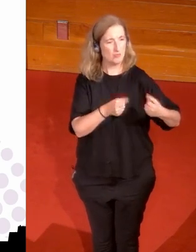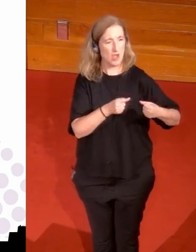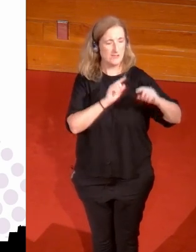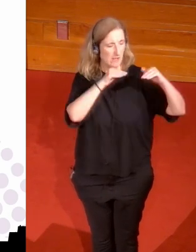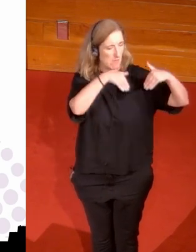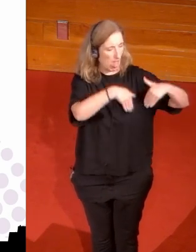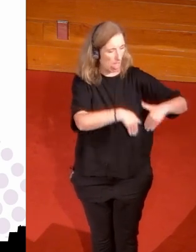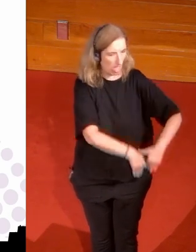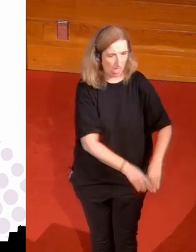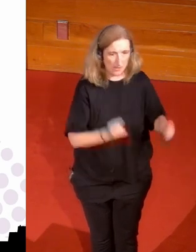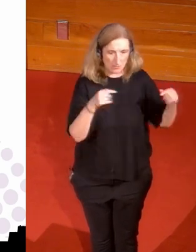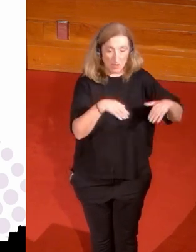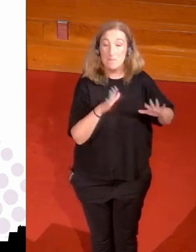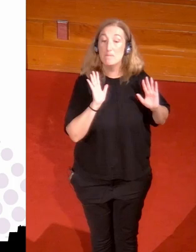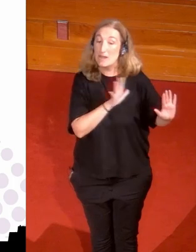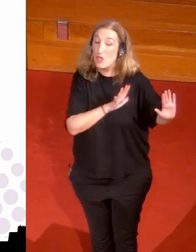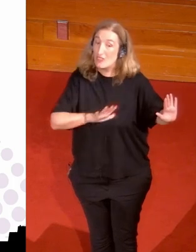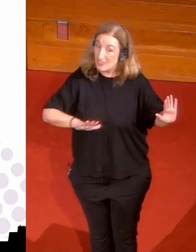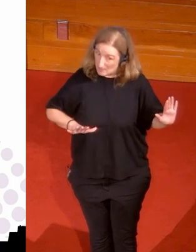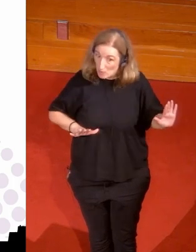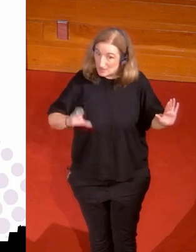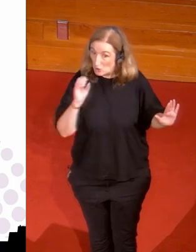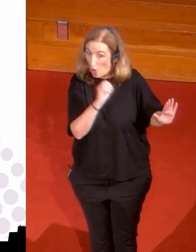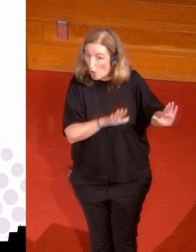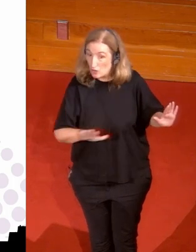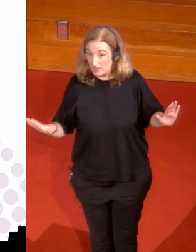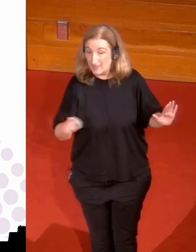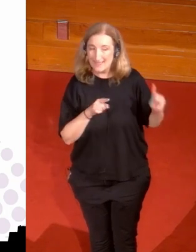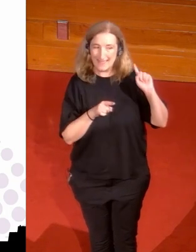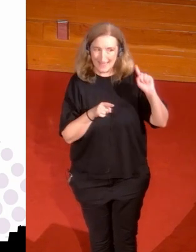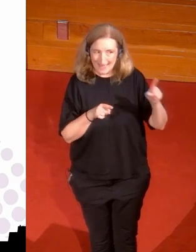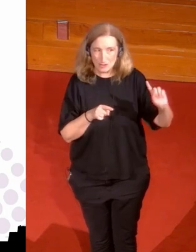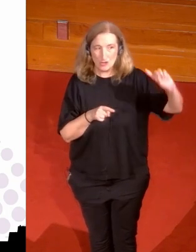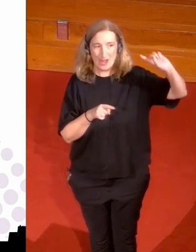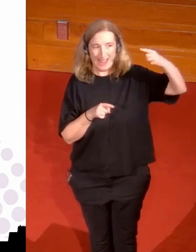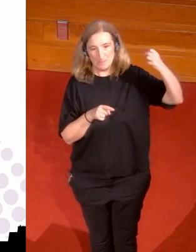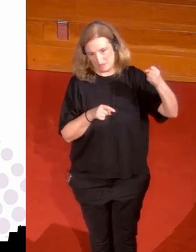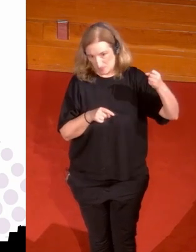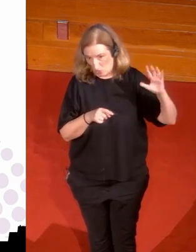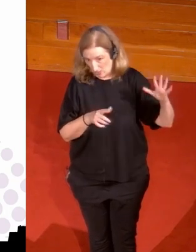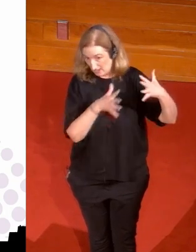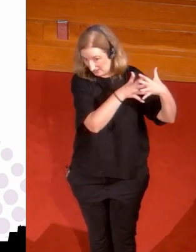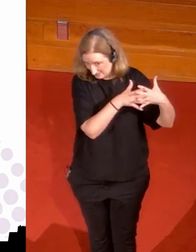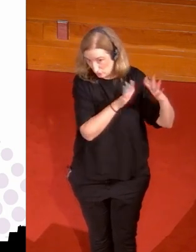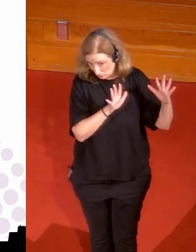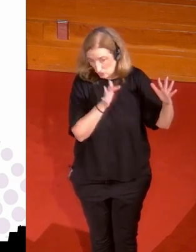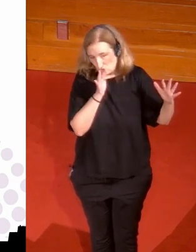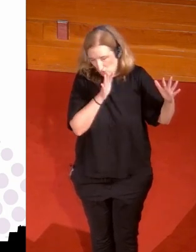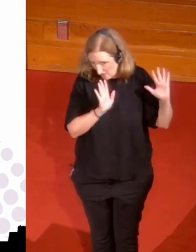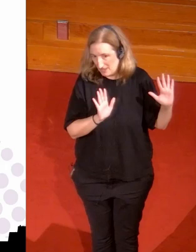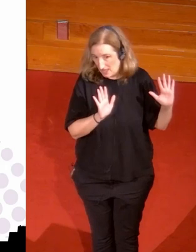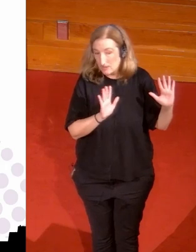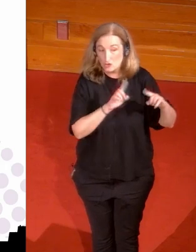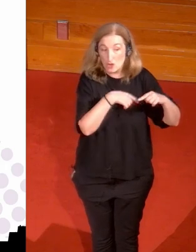declive total Bueno pero de momento nosotros formamos parte de occidente y ellos siguen siendo la primera Potencia de occidente con lo cual eso sabemos que tiene